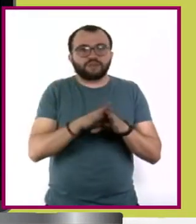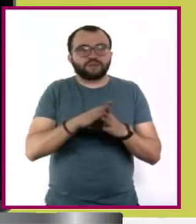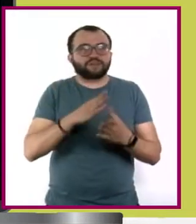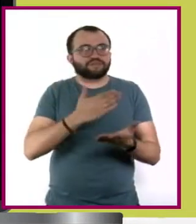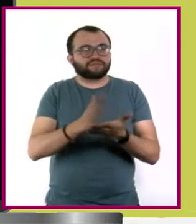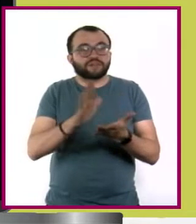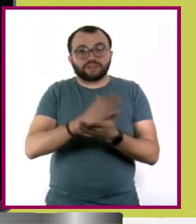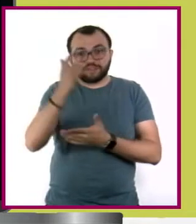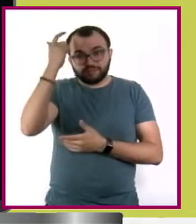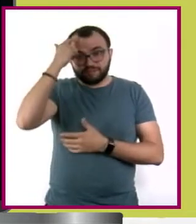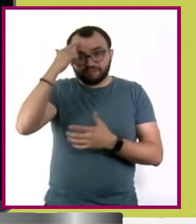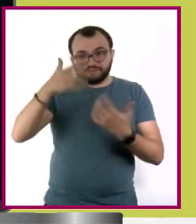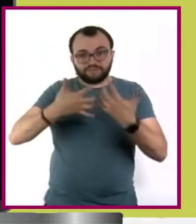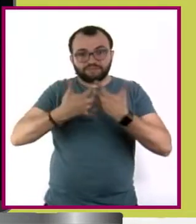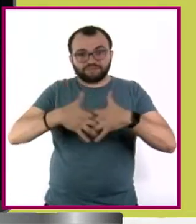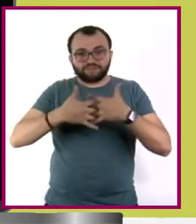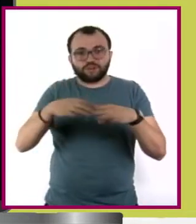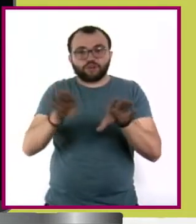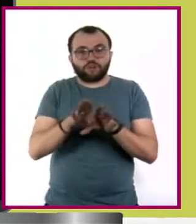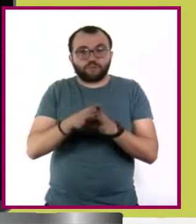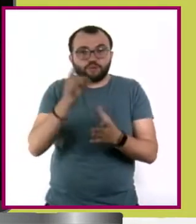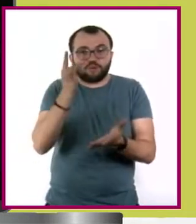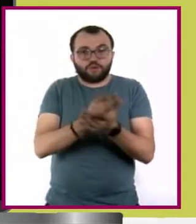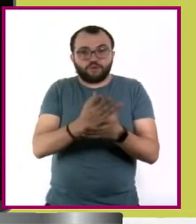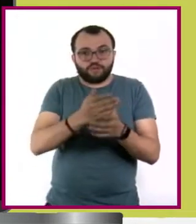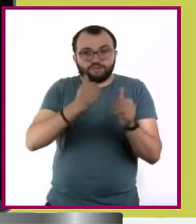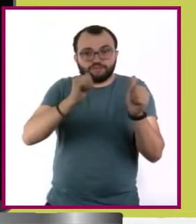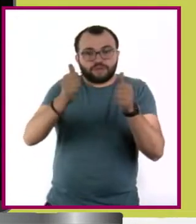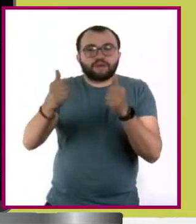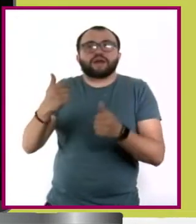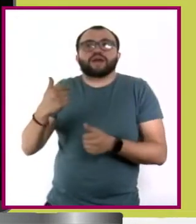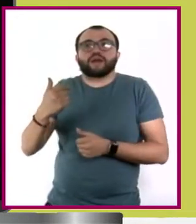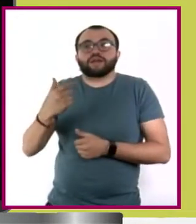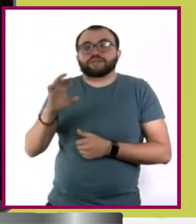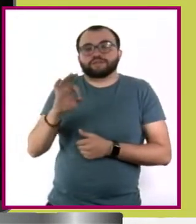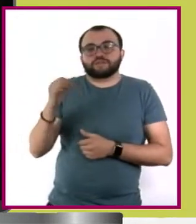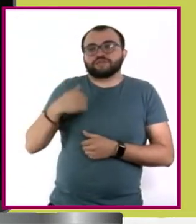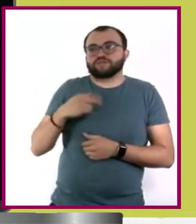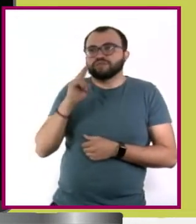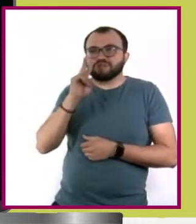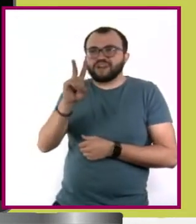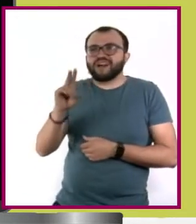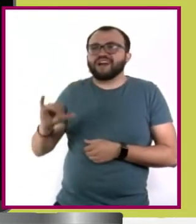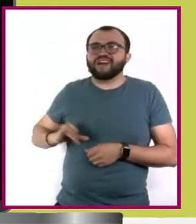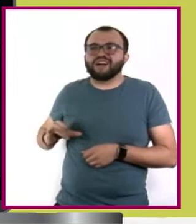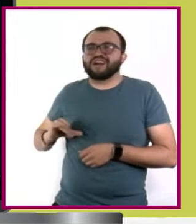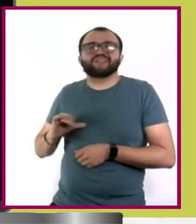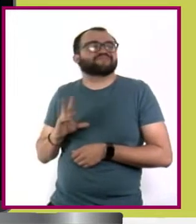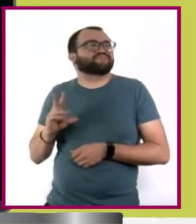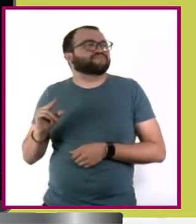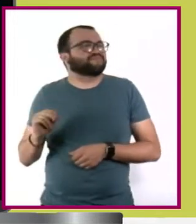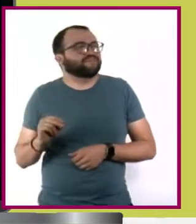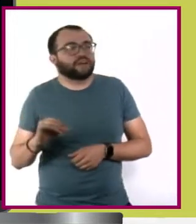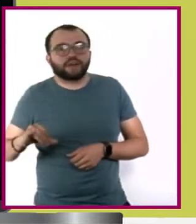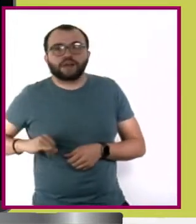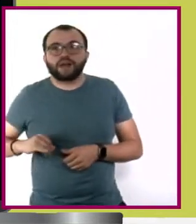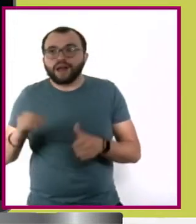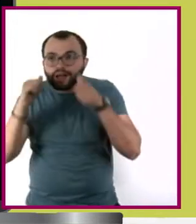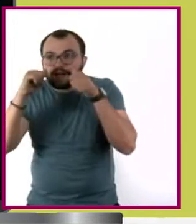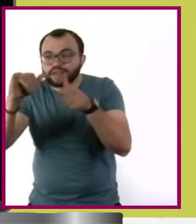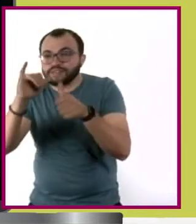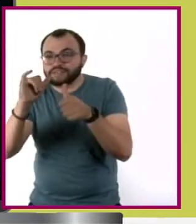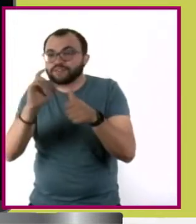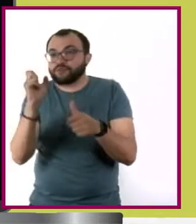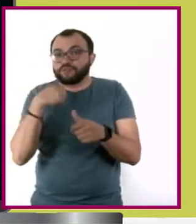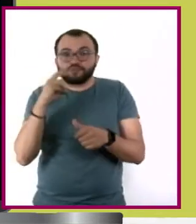cerebro funciona casi con autonomía, o me interesa o no me interesa. Luego entonces, si quiero transmitir un mensaje y